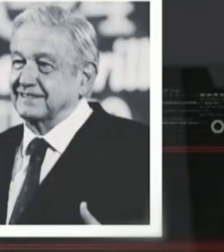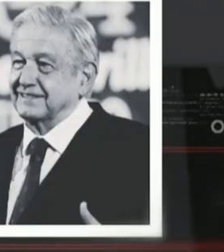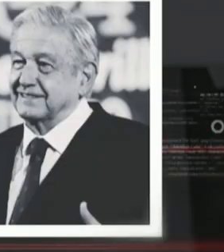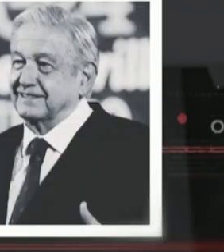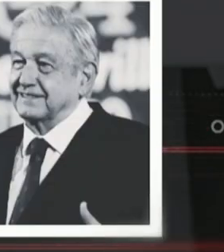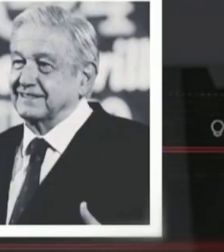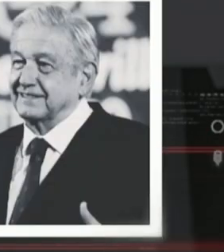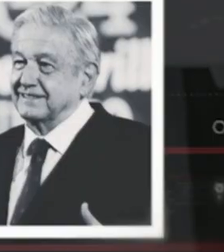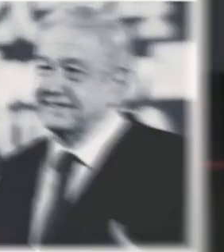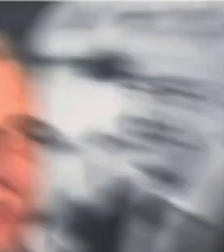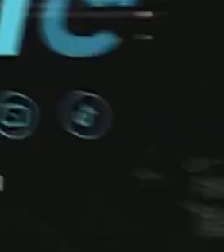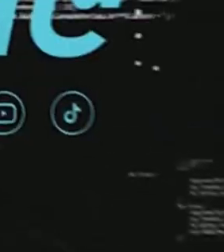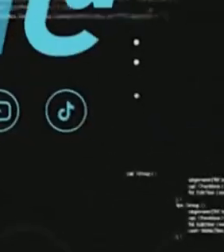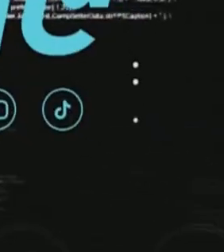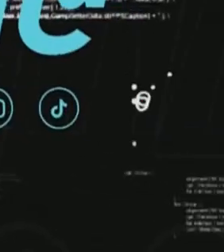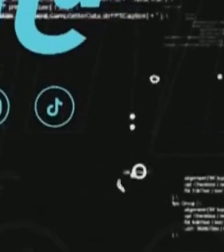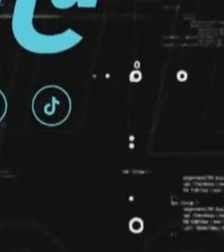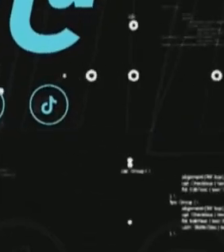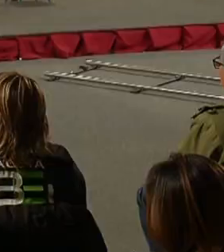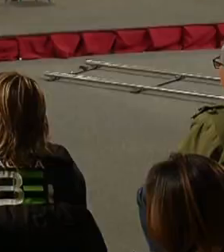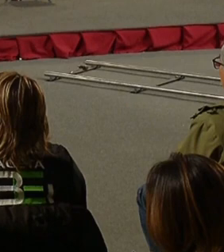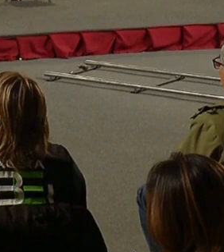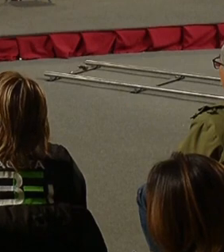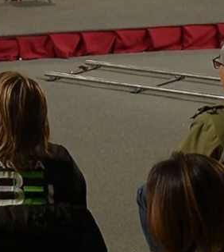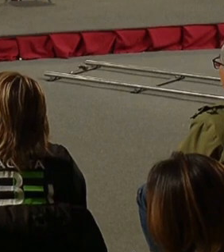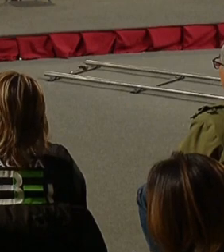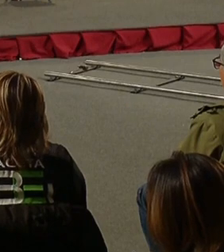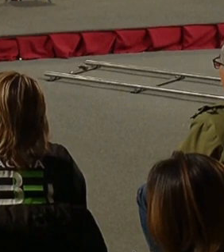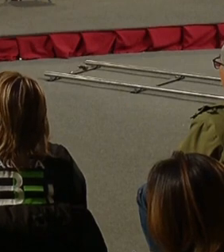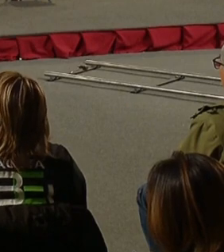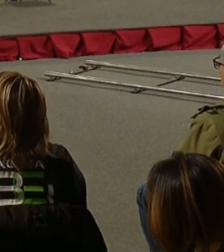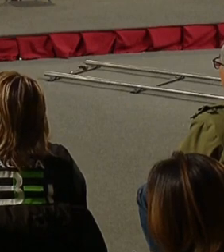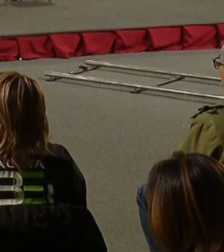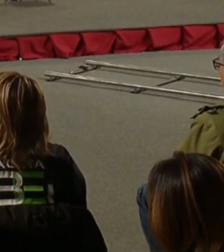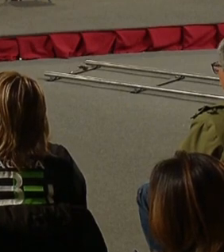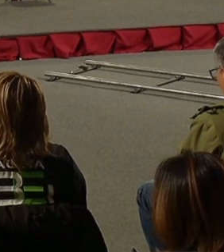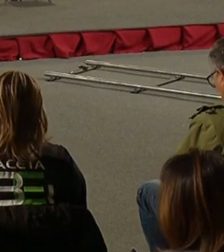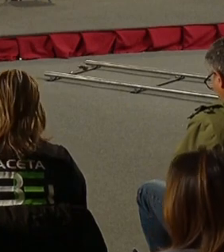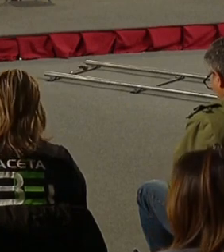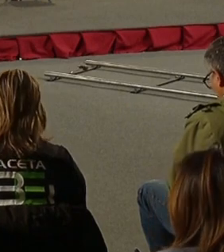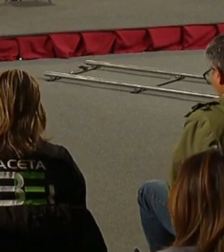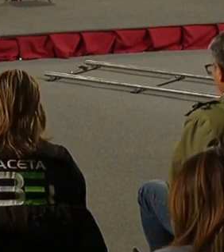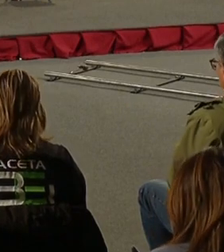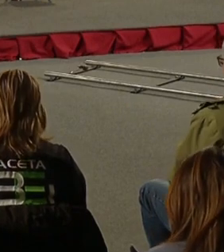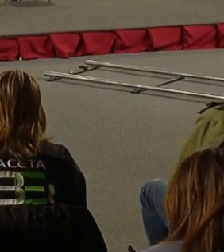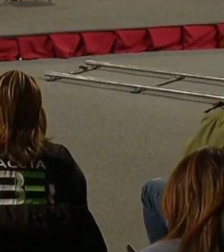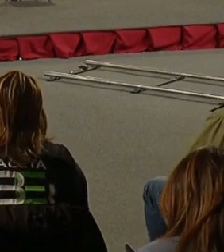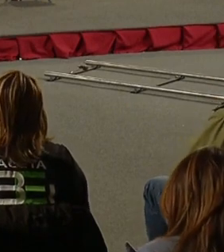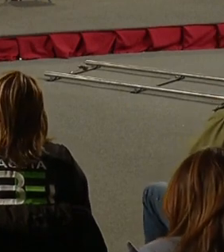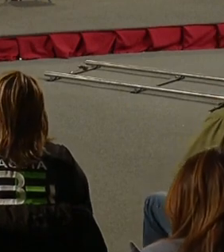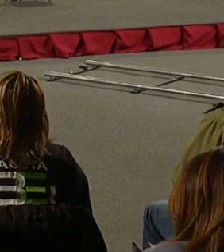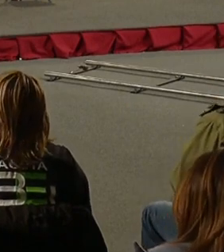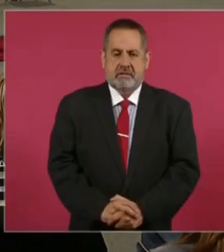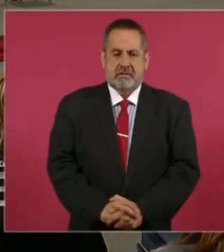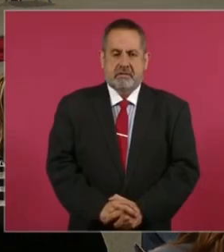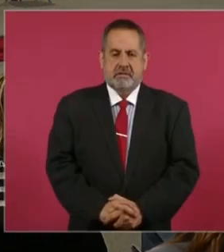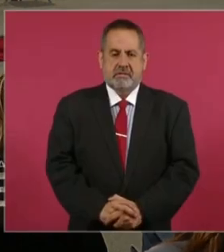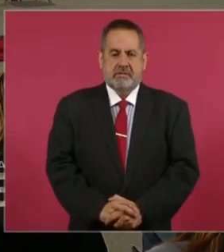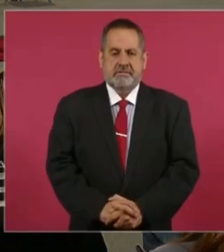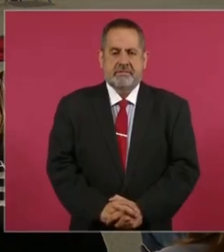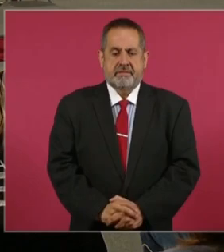Obrador y descalificarlo. Infodem. Es cuanto, señor presidente, que todas y todos tengan un buen día.